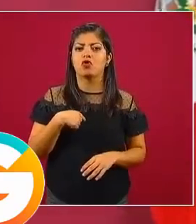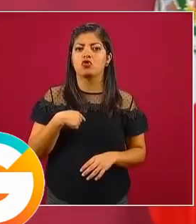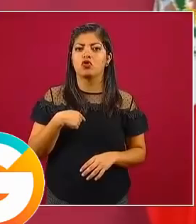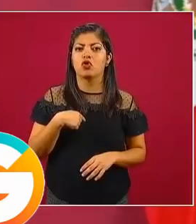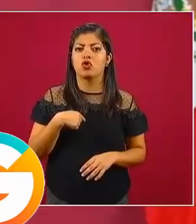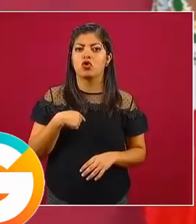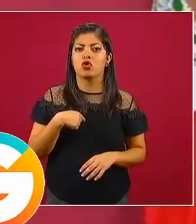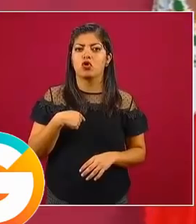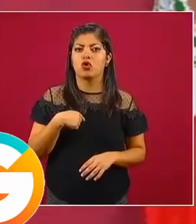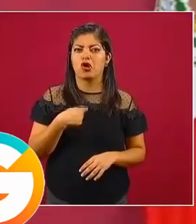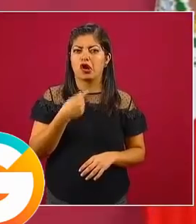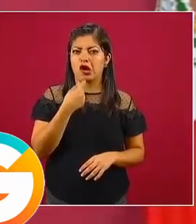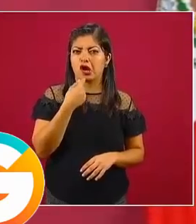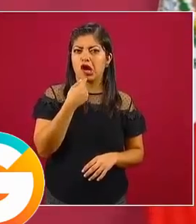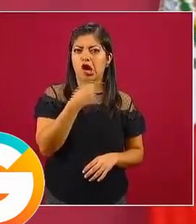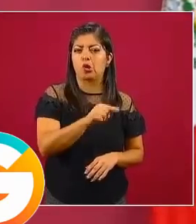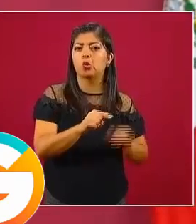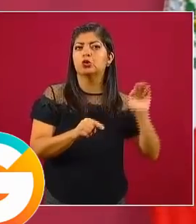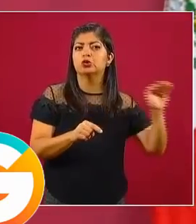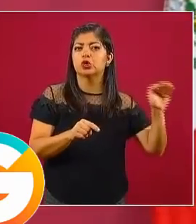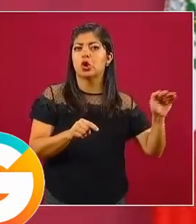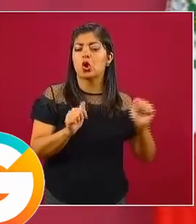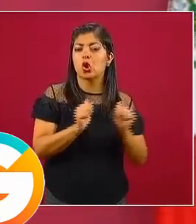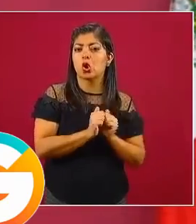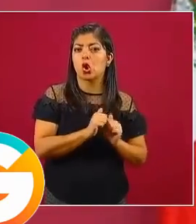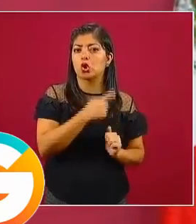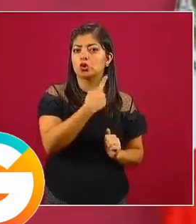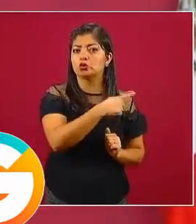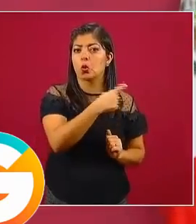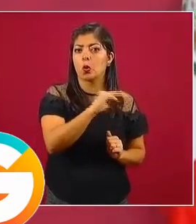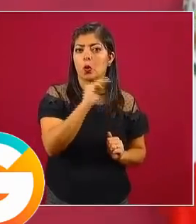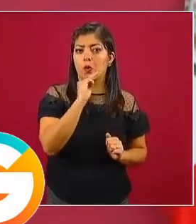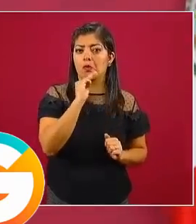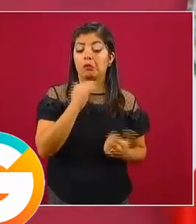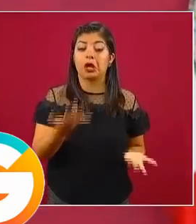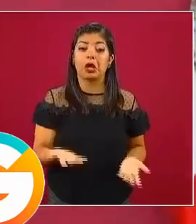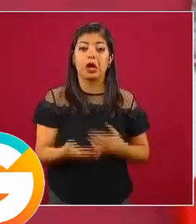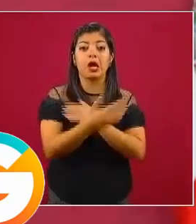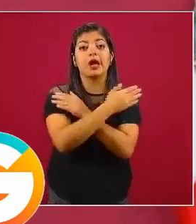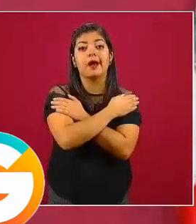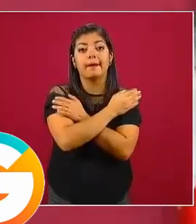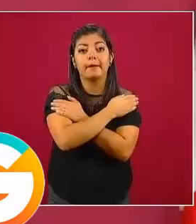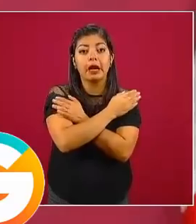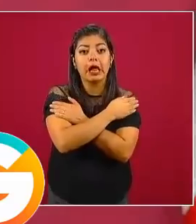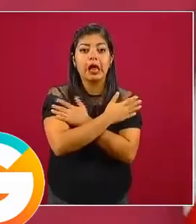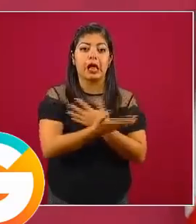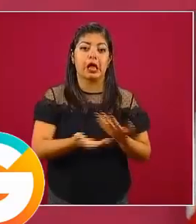los acuso con sus mamás, y que abrazos y que